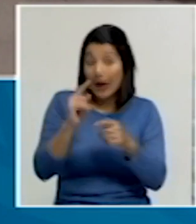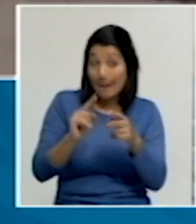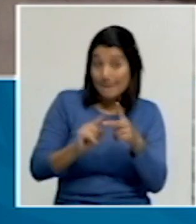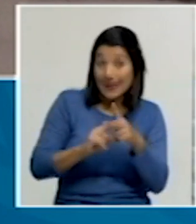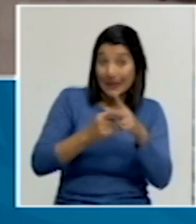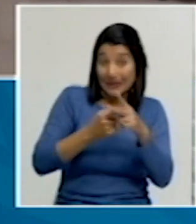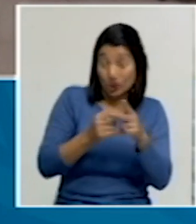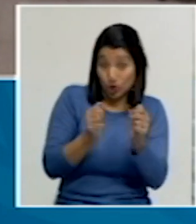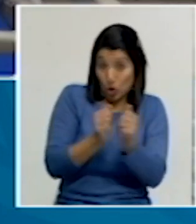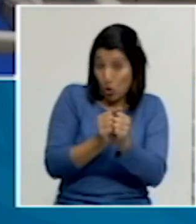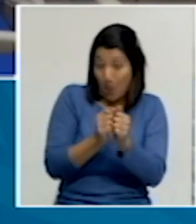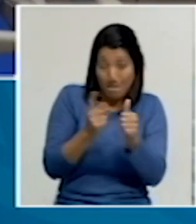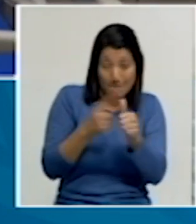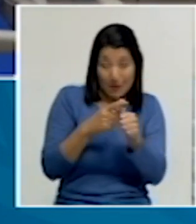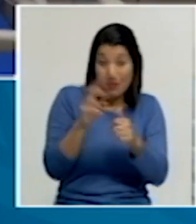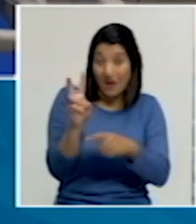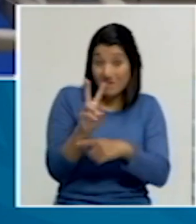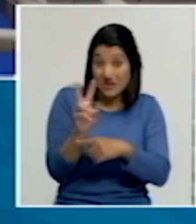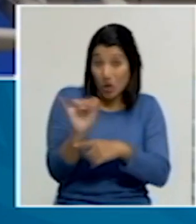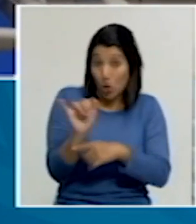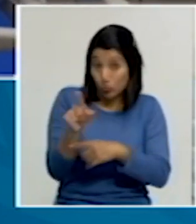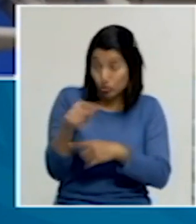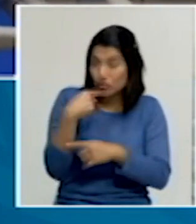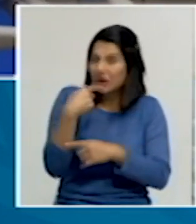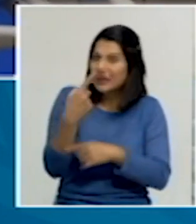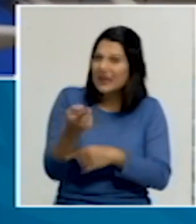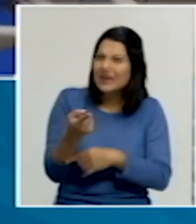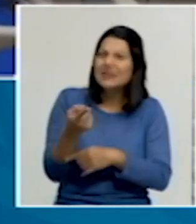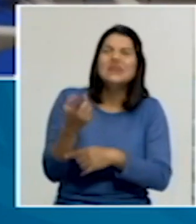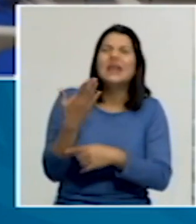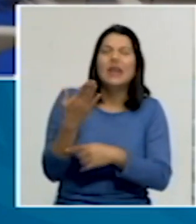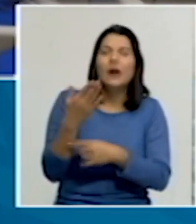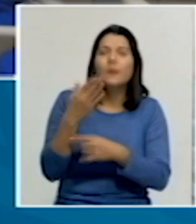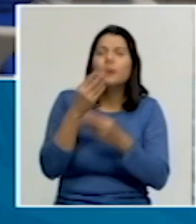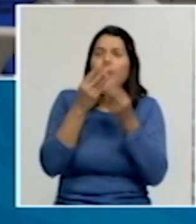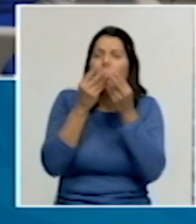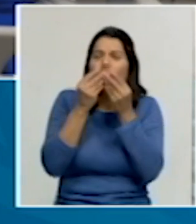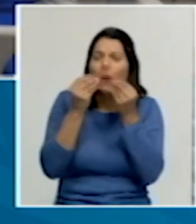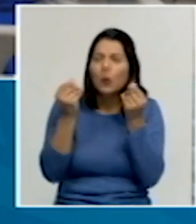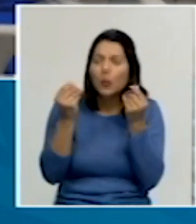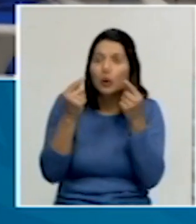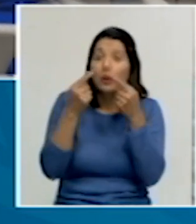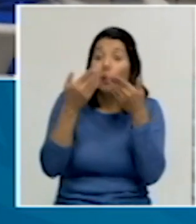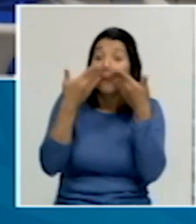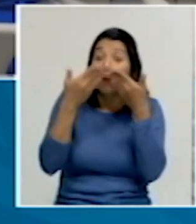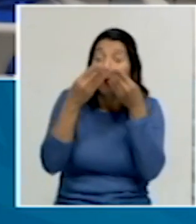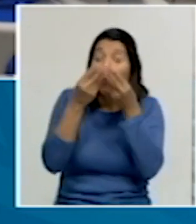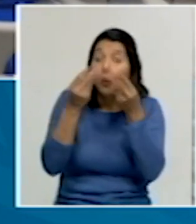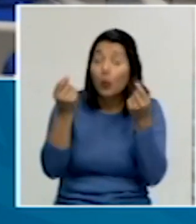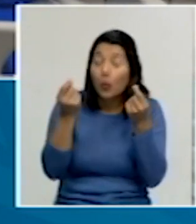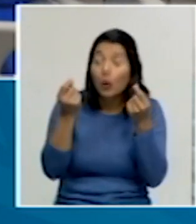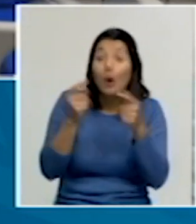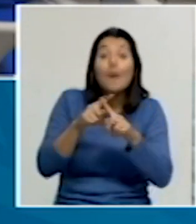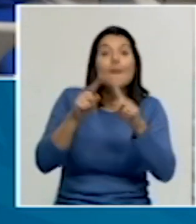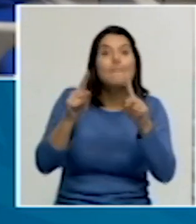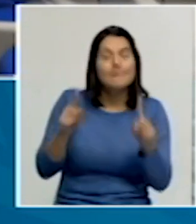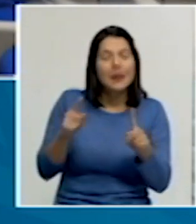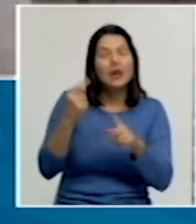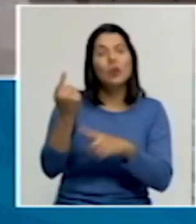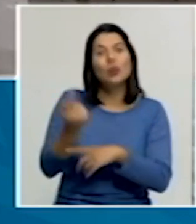variante original, como usted lo dice, se hablaba mucho de la pérdida del gusto del olfato, pero siempre estábamos